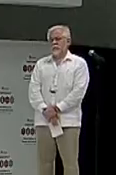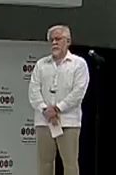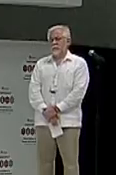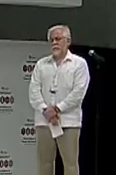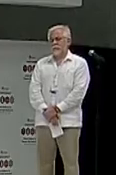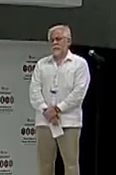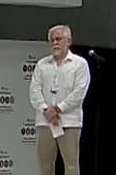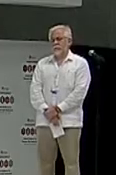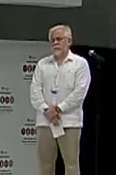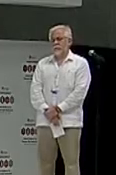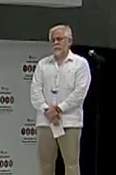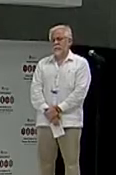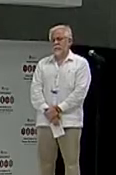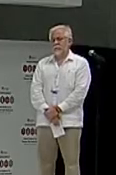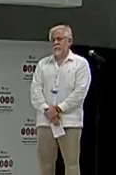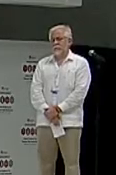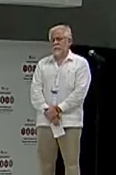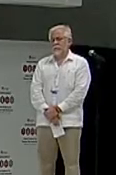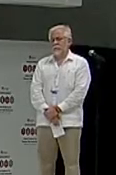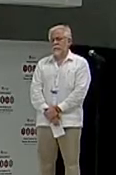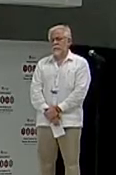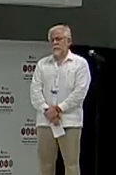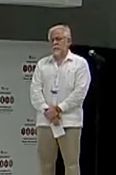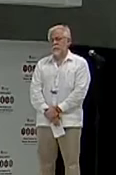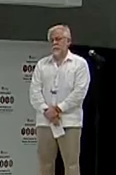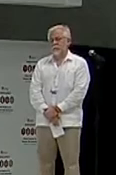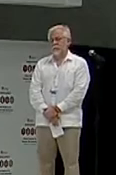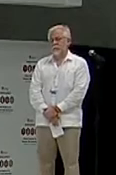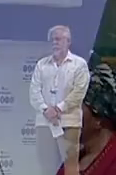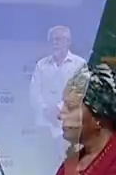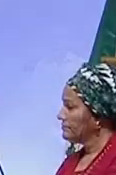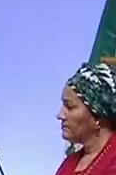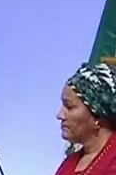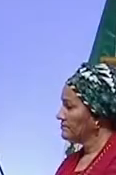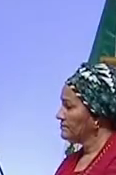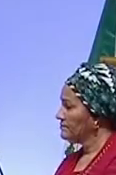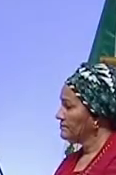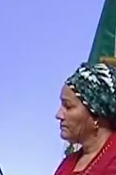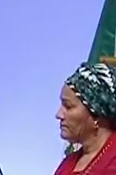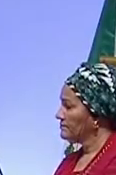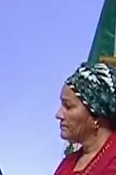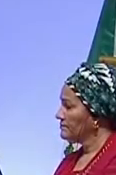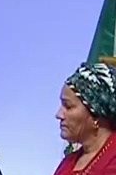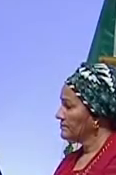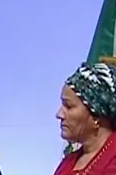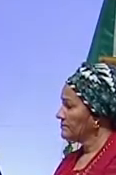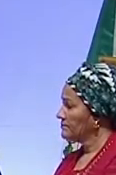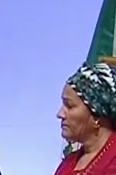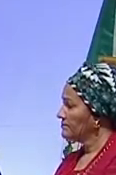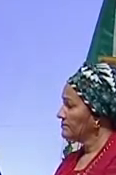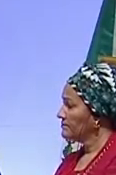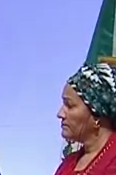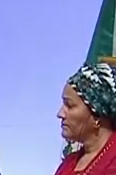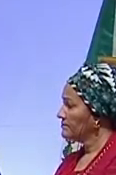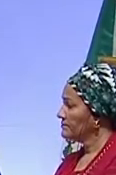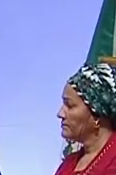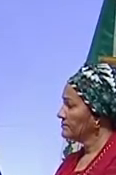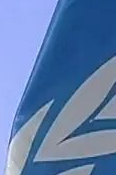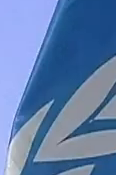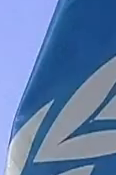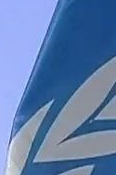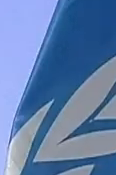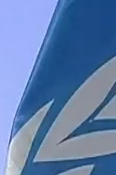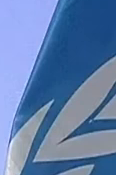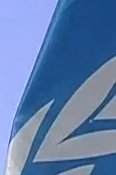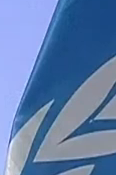y disminuir los riesgos por desastres hacemos hincapié en la urgencia de adoptar medidas inmediatas